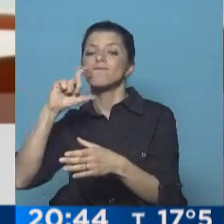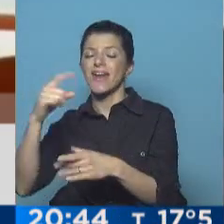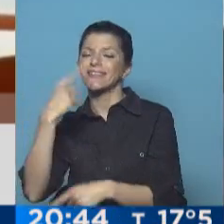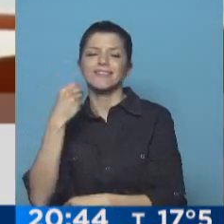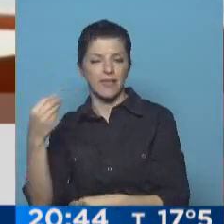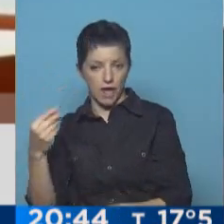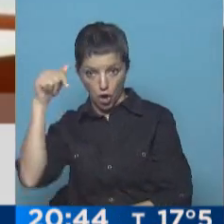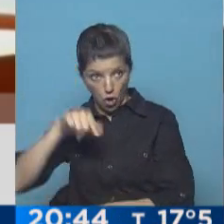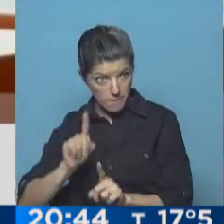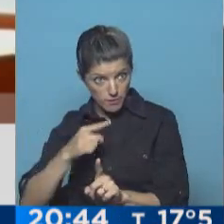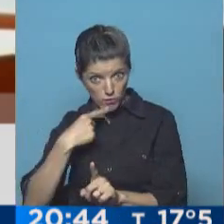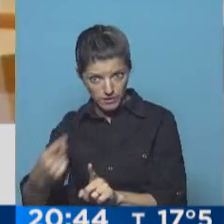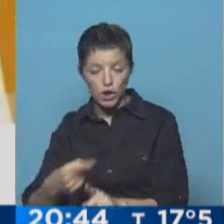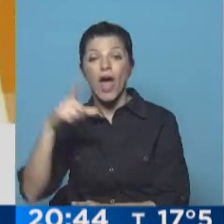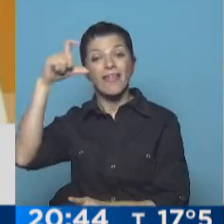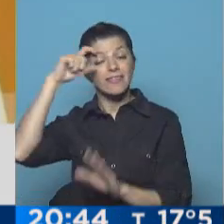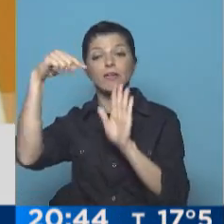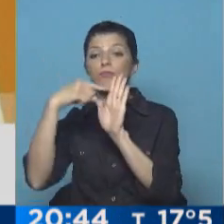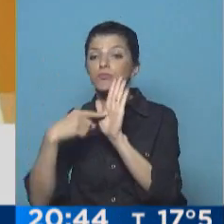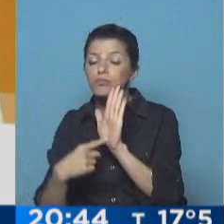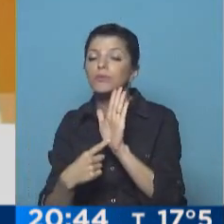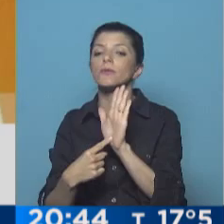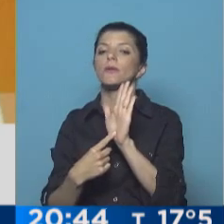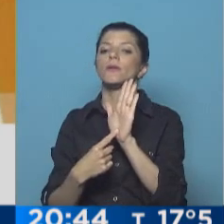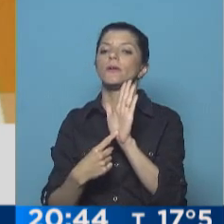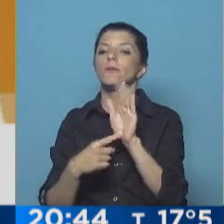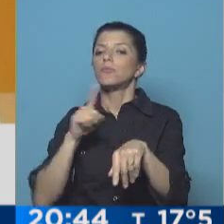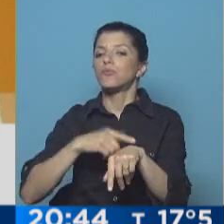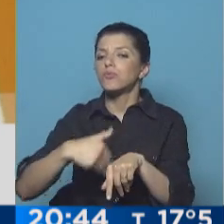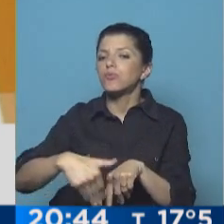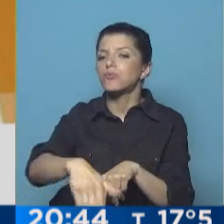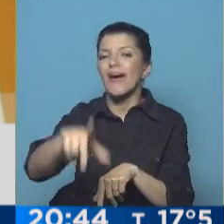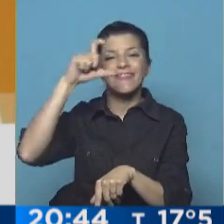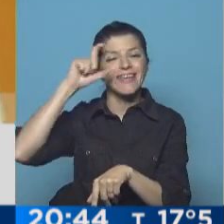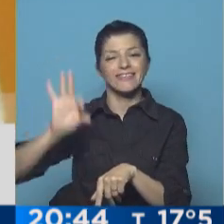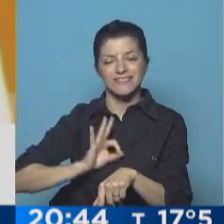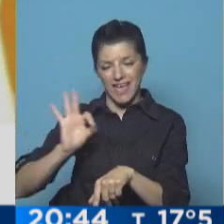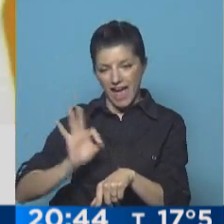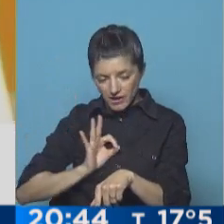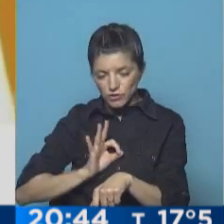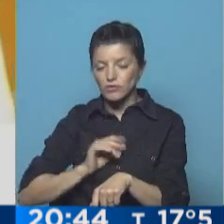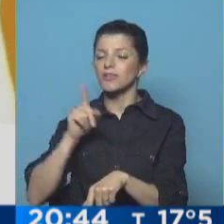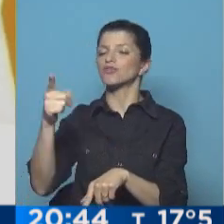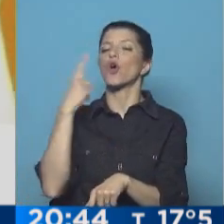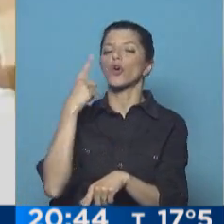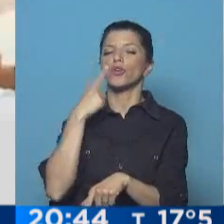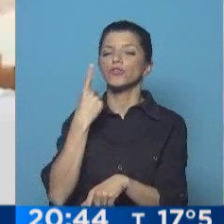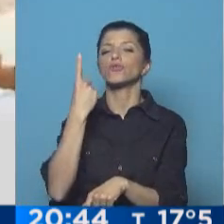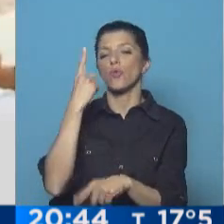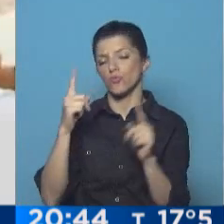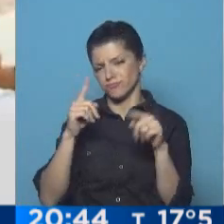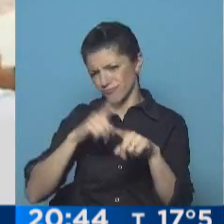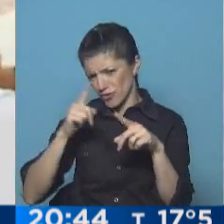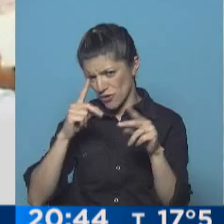mismo, 10 propuestas que tengan vigencia de 10 años en algo que ellos denominan, un nombre muy largo